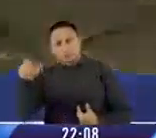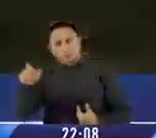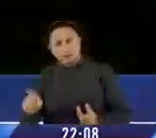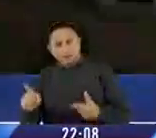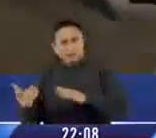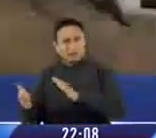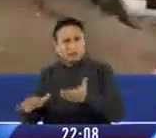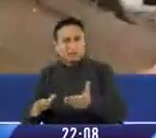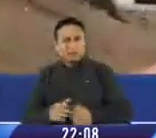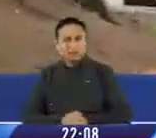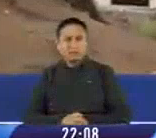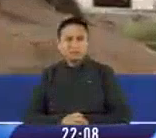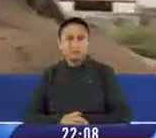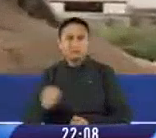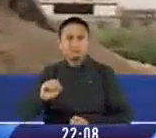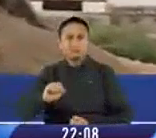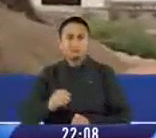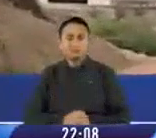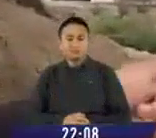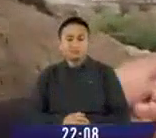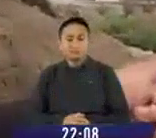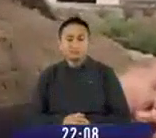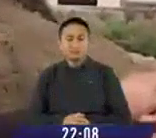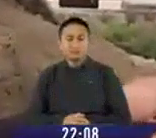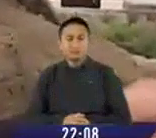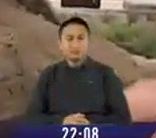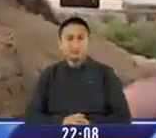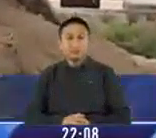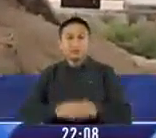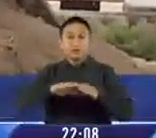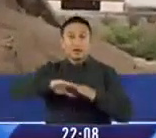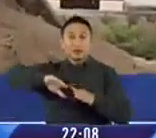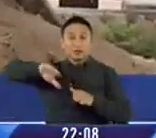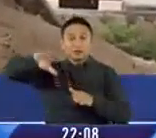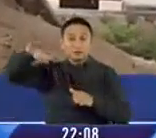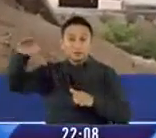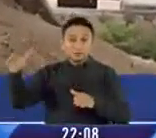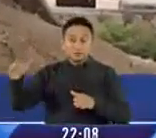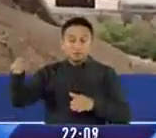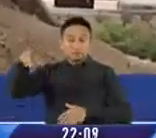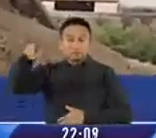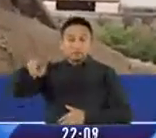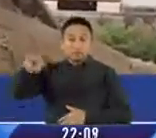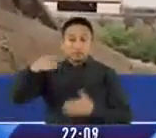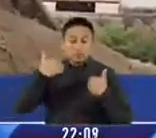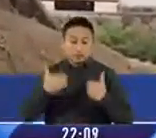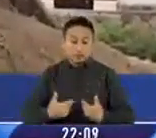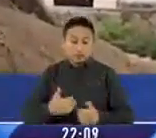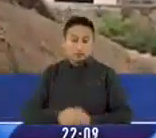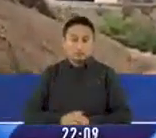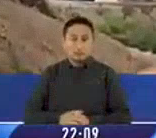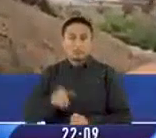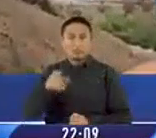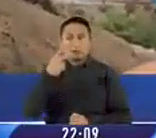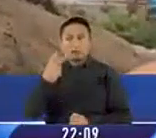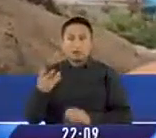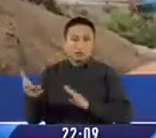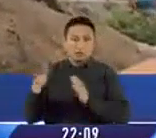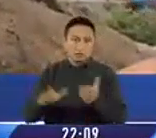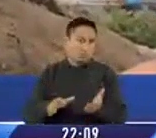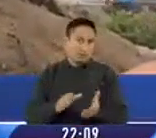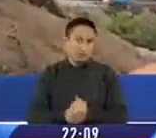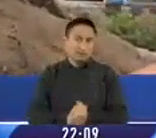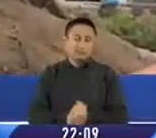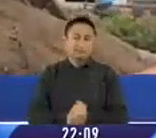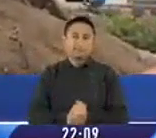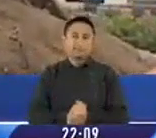hombre. Sí, estaba lo que se puede decir en una loma. Se pudo verificar que había una persona sin signos vitales, de igual manera